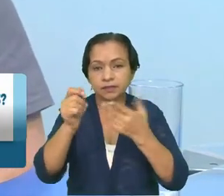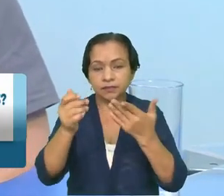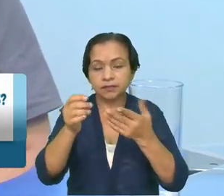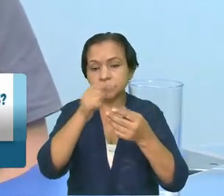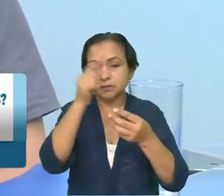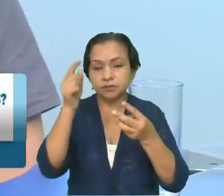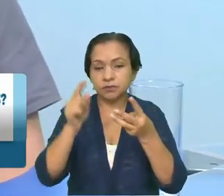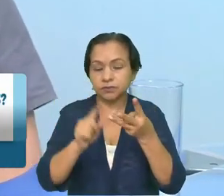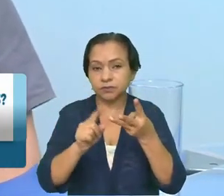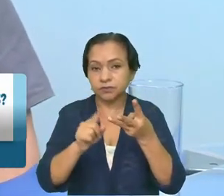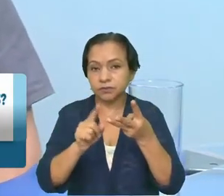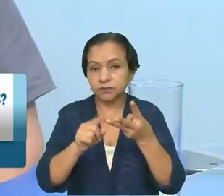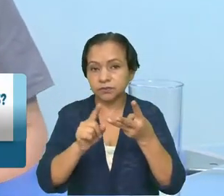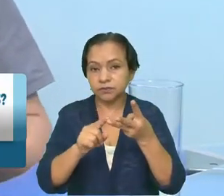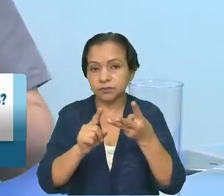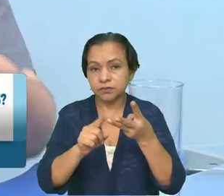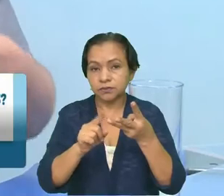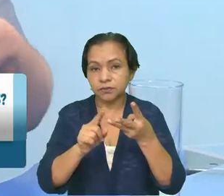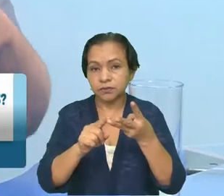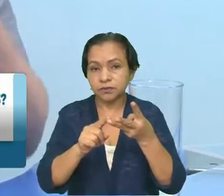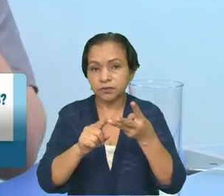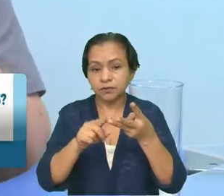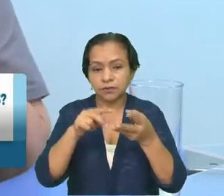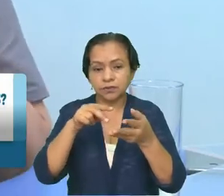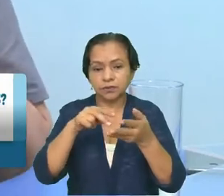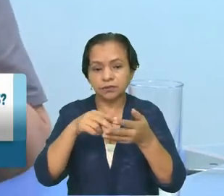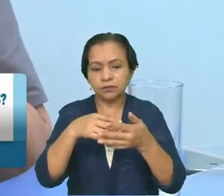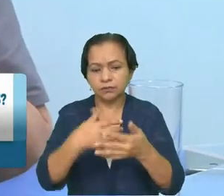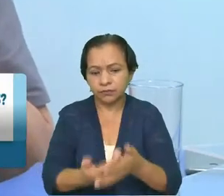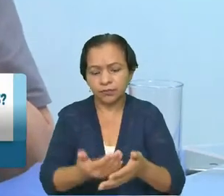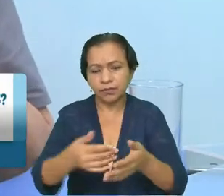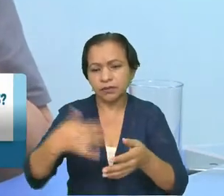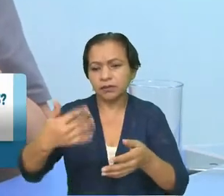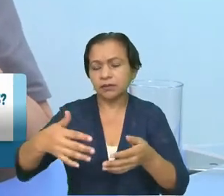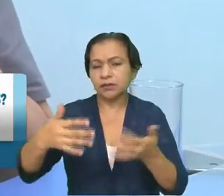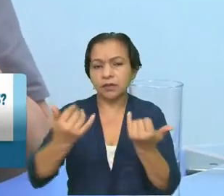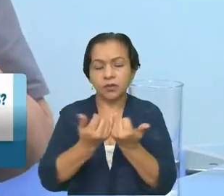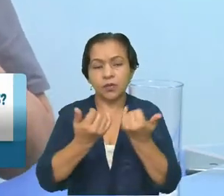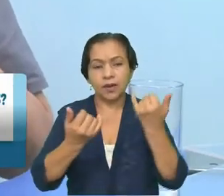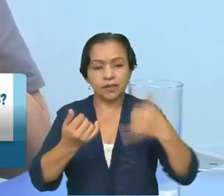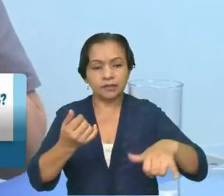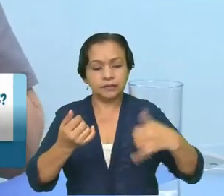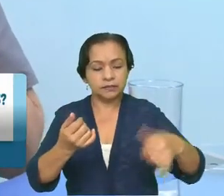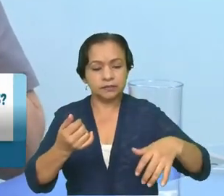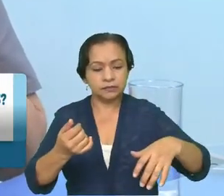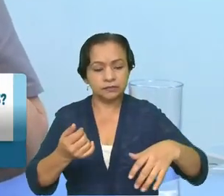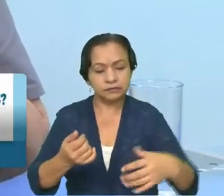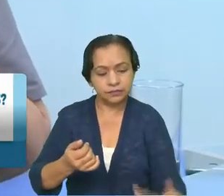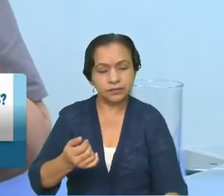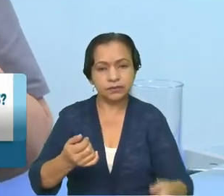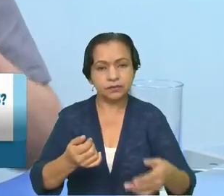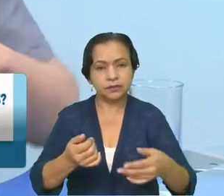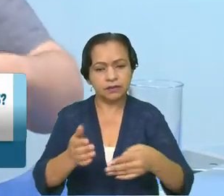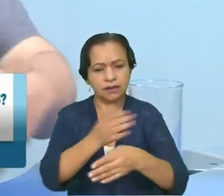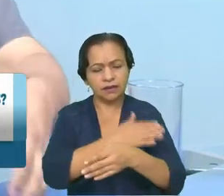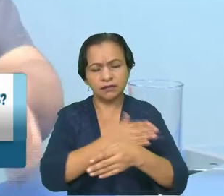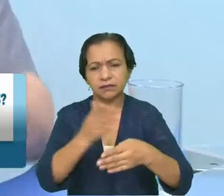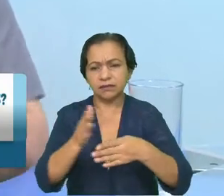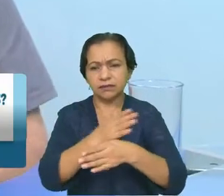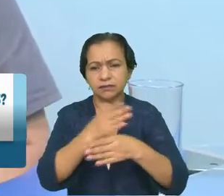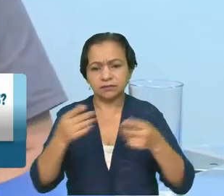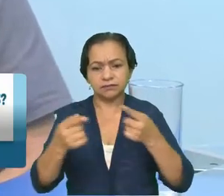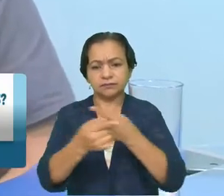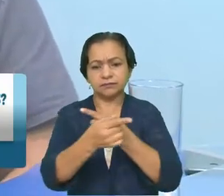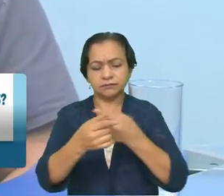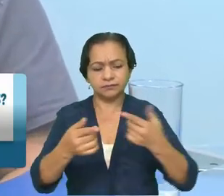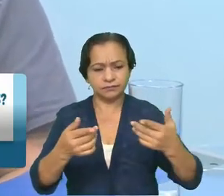tercer episodio donde tiene torpeza de la mano izquierda, que no había sido la que se había alterado porque hay un problema